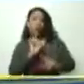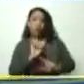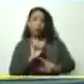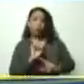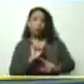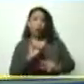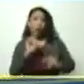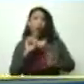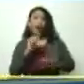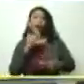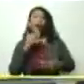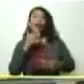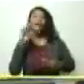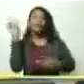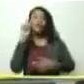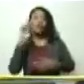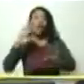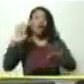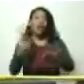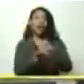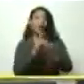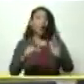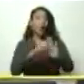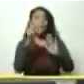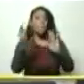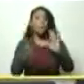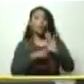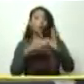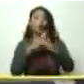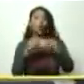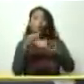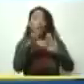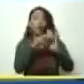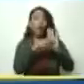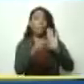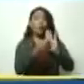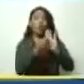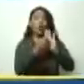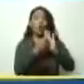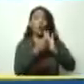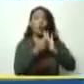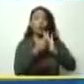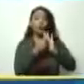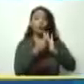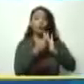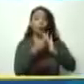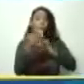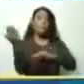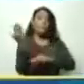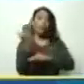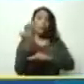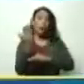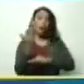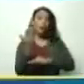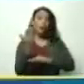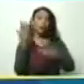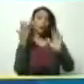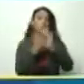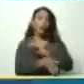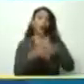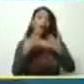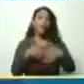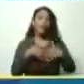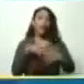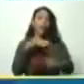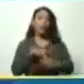levantamiento completo de todas las medidas coercitivas unilaterales sanciones criminales sobre la industria